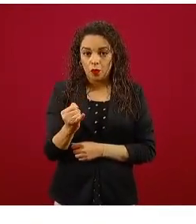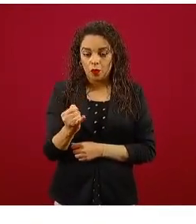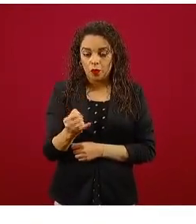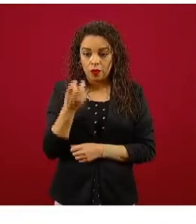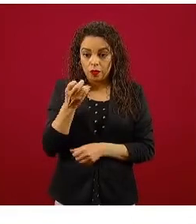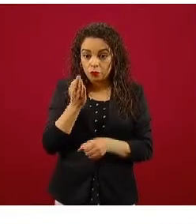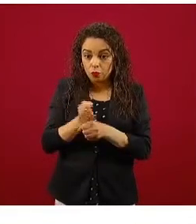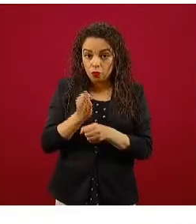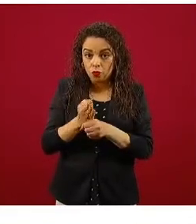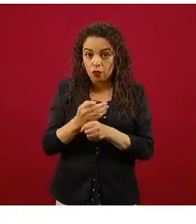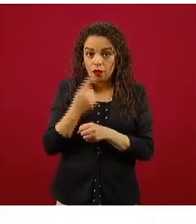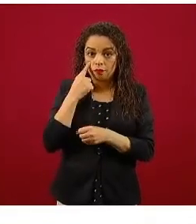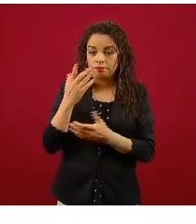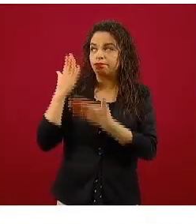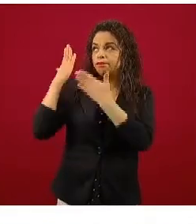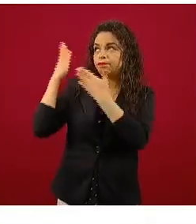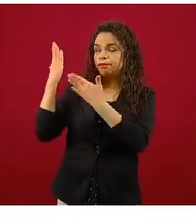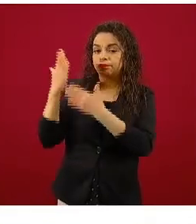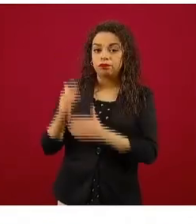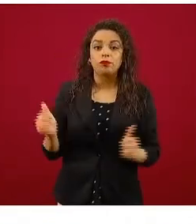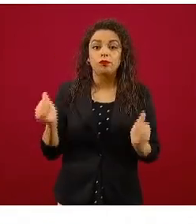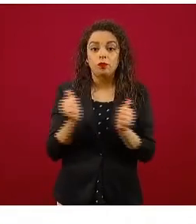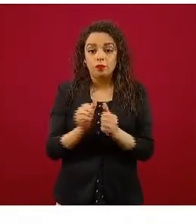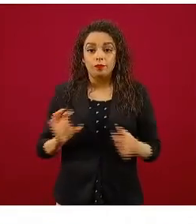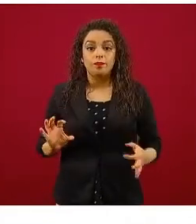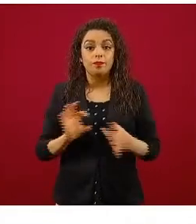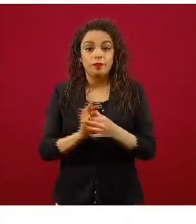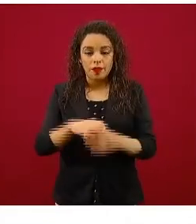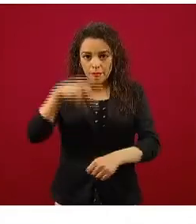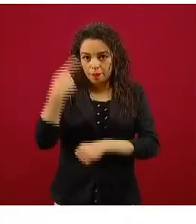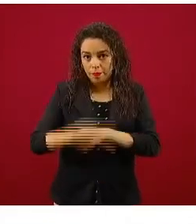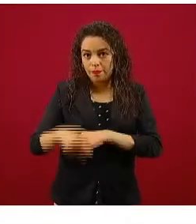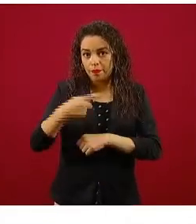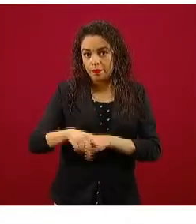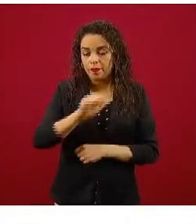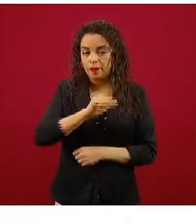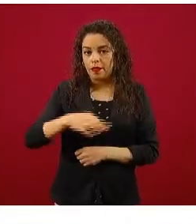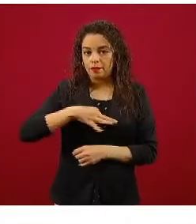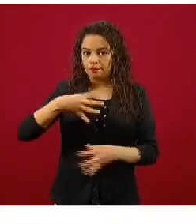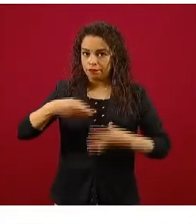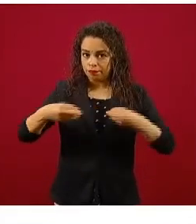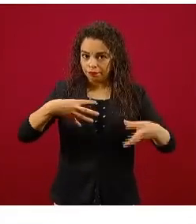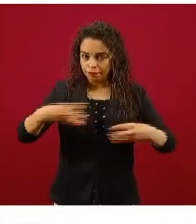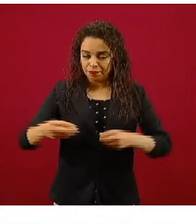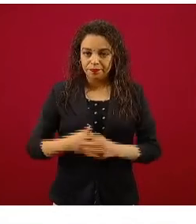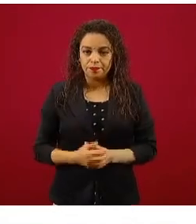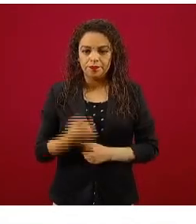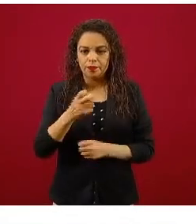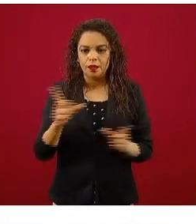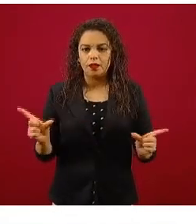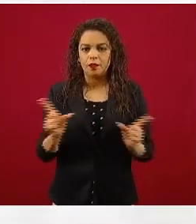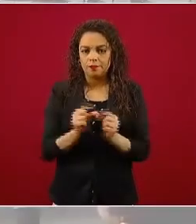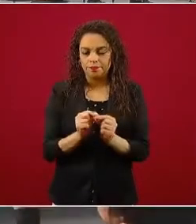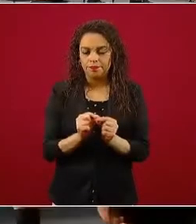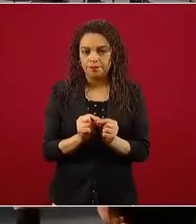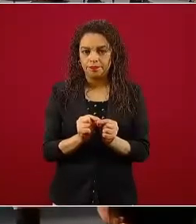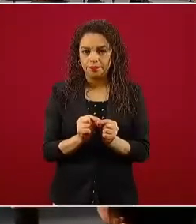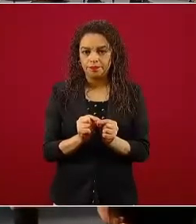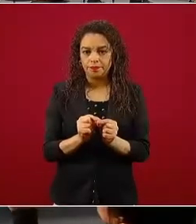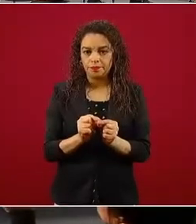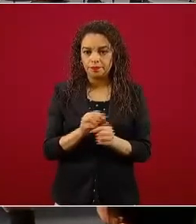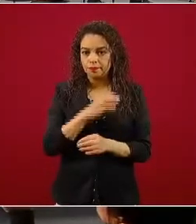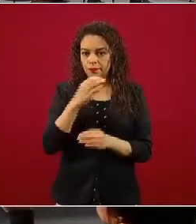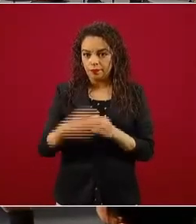estamos respecto al riesgo epidémico. Y aquí termino con este elemento. Al terminar la Jornada Nacional de